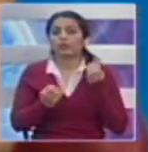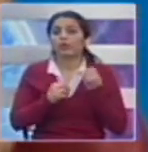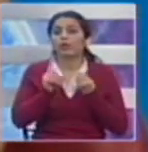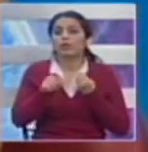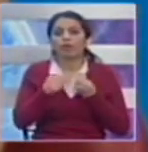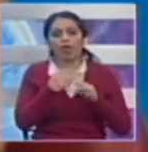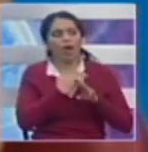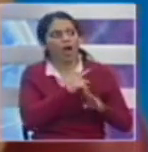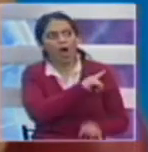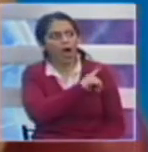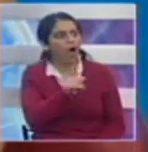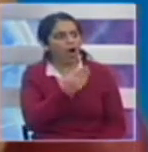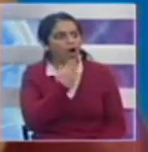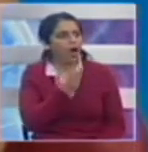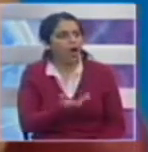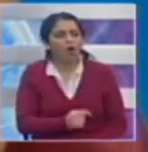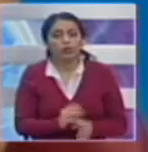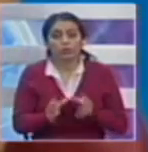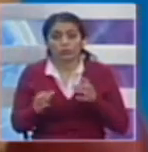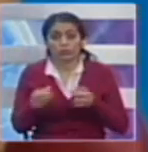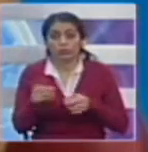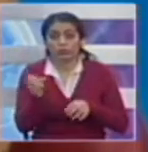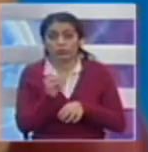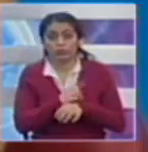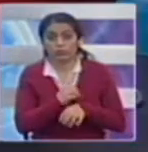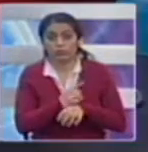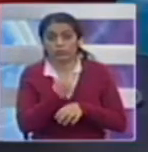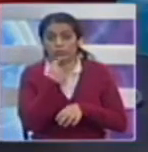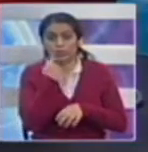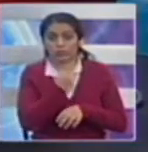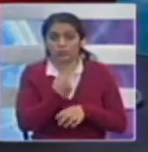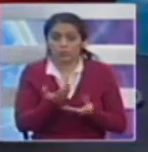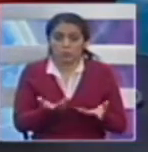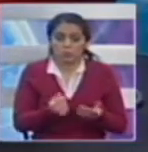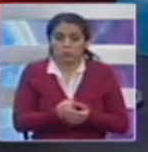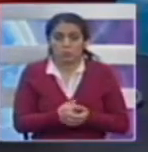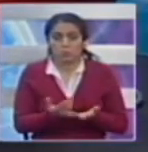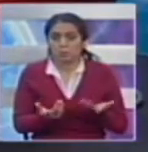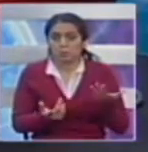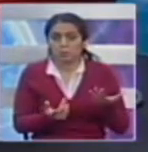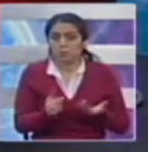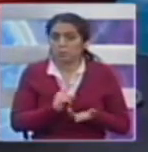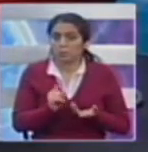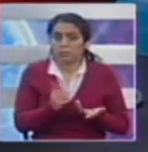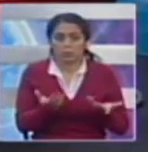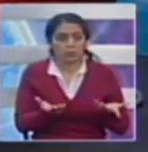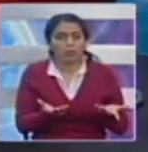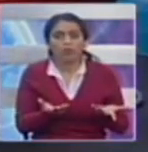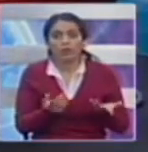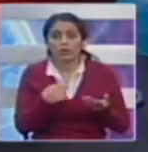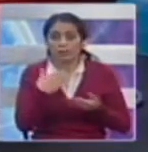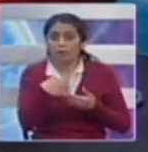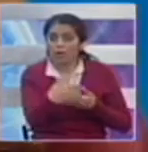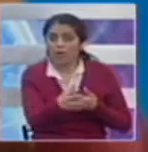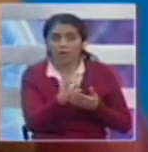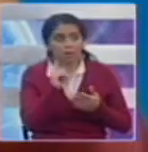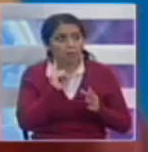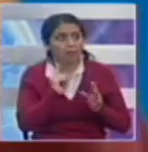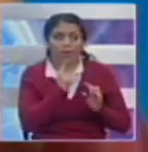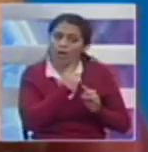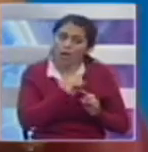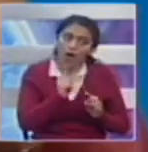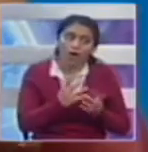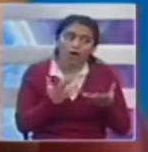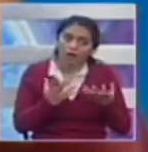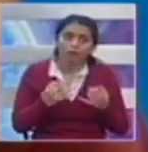de los representantes de la Federación Médica Ecuatoriana? Pues ellos manifiestan incluso que van a tratar de